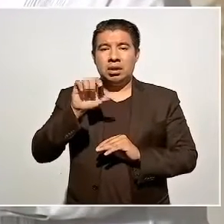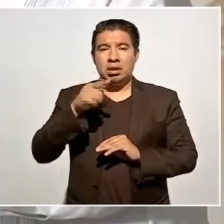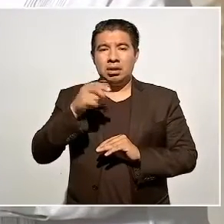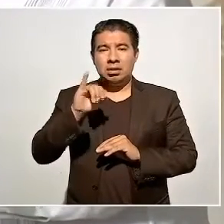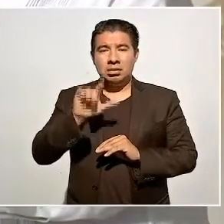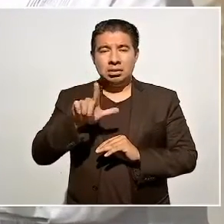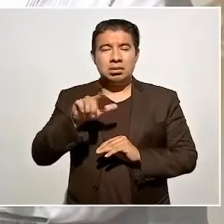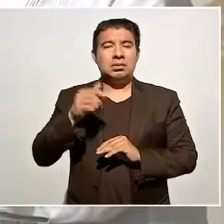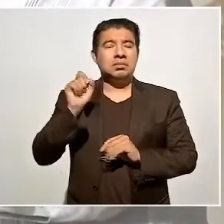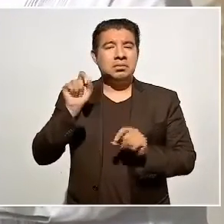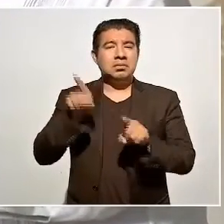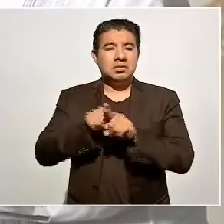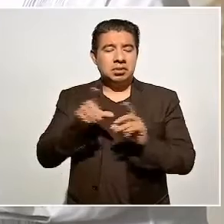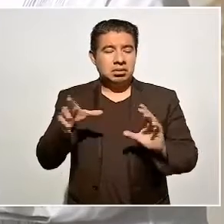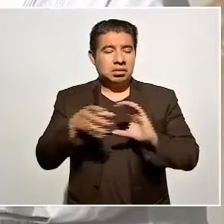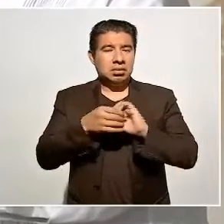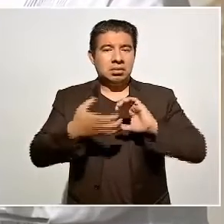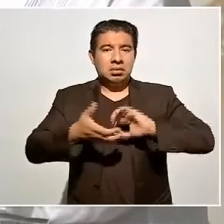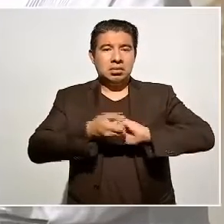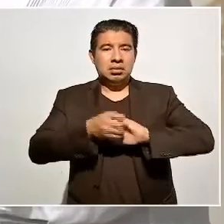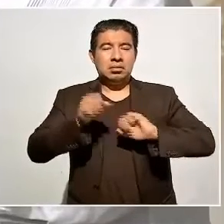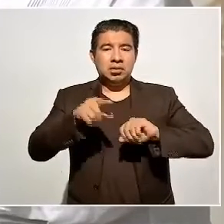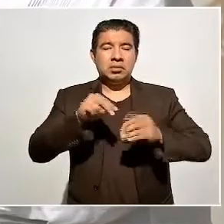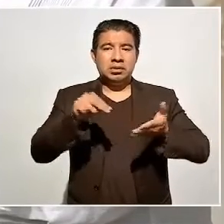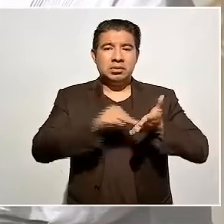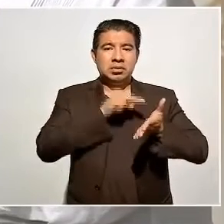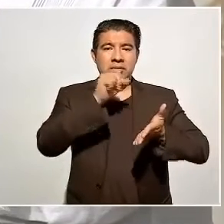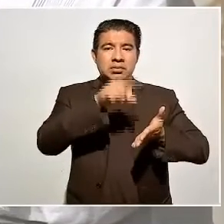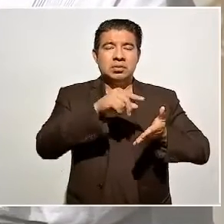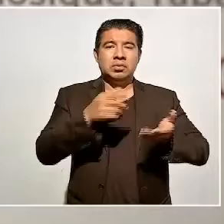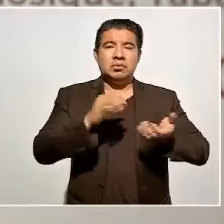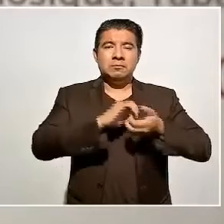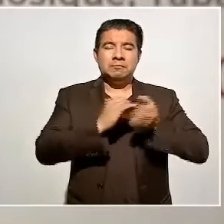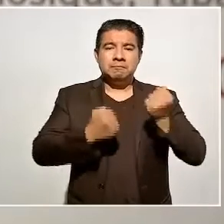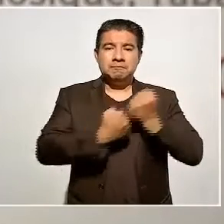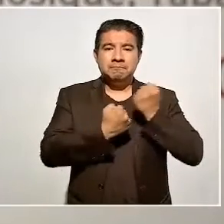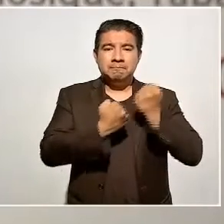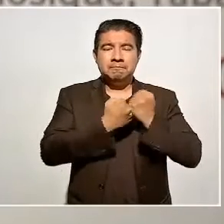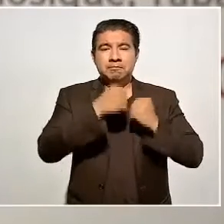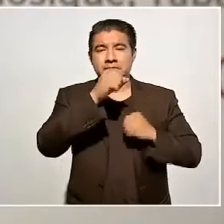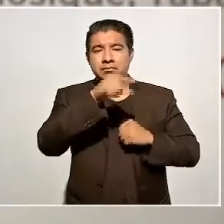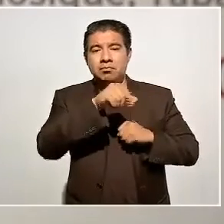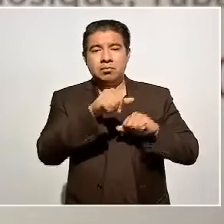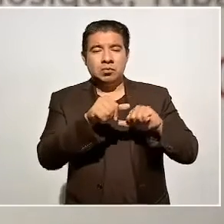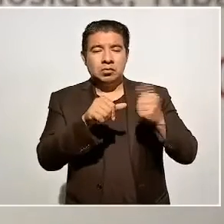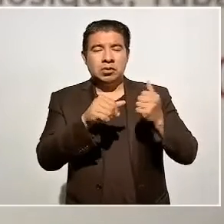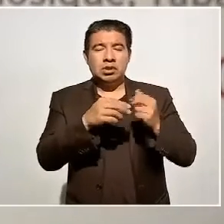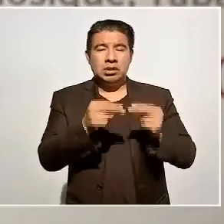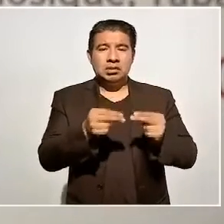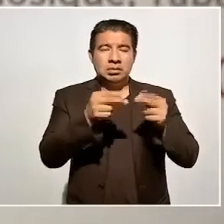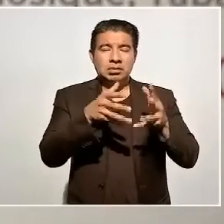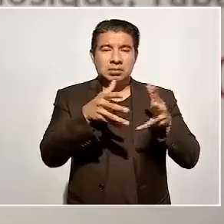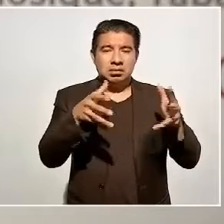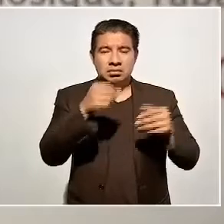que está asociada con esta empresa portuguesa,